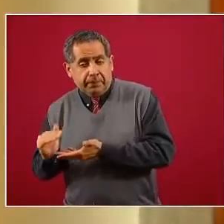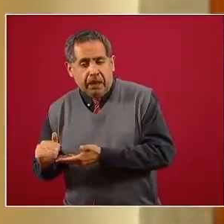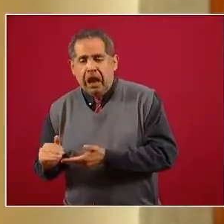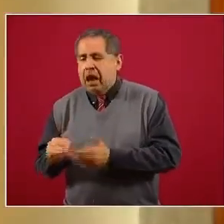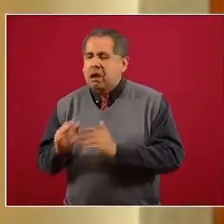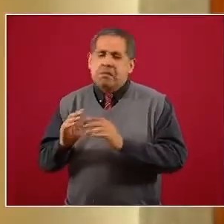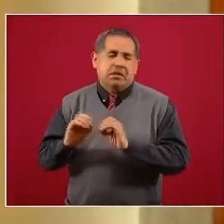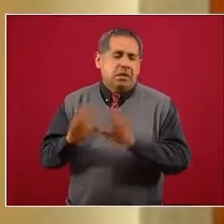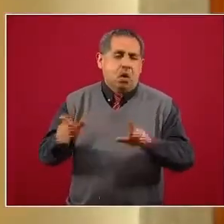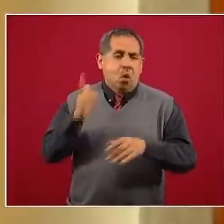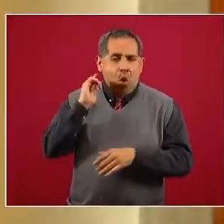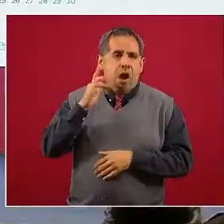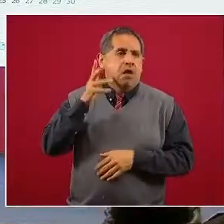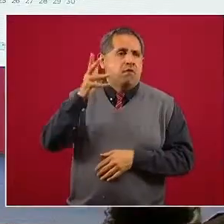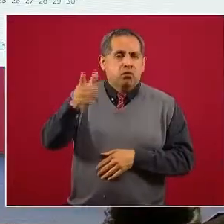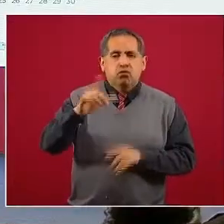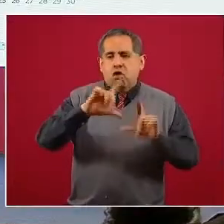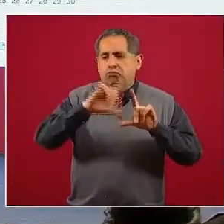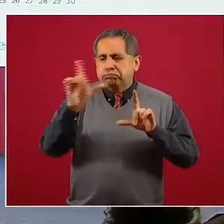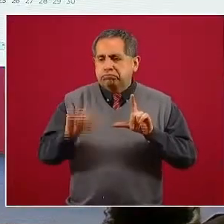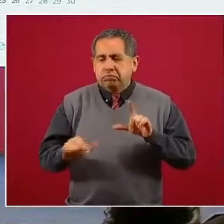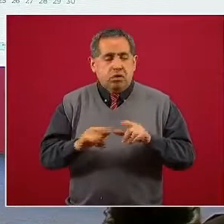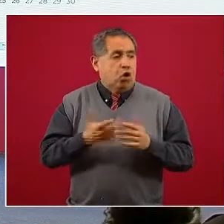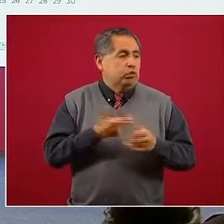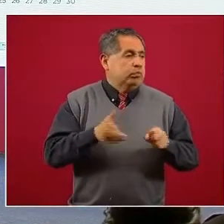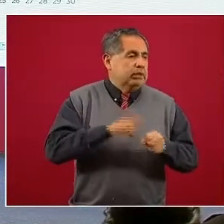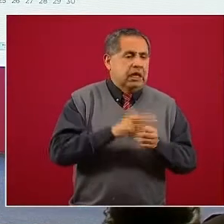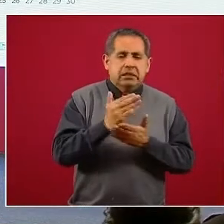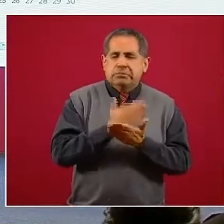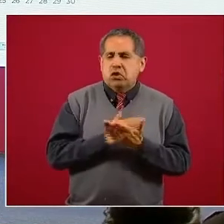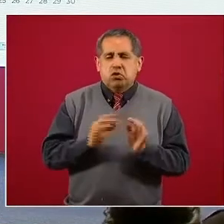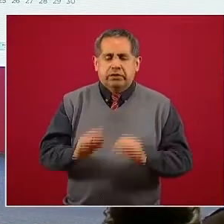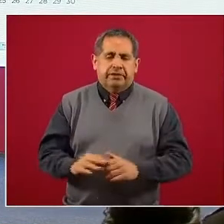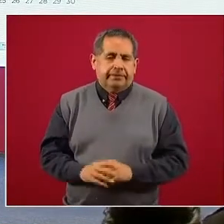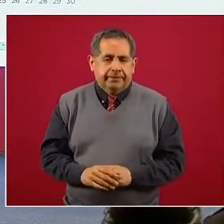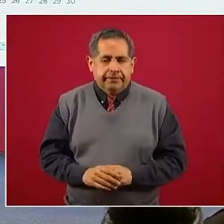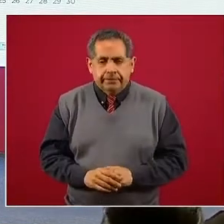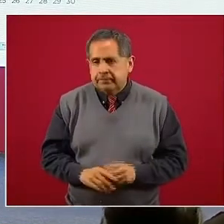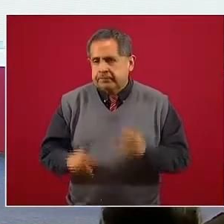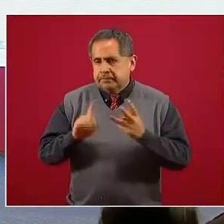también en su momento una disminución de la ocupación. Veamos el tercer estado.